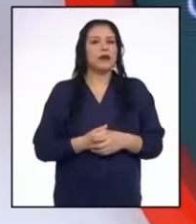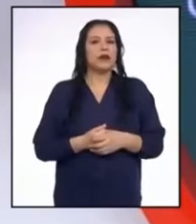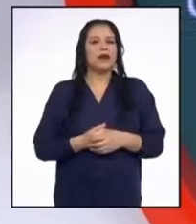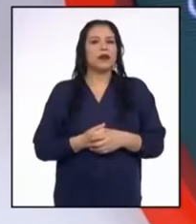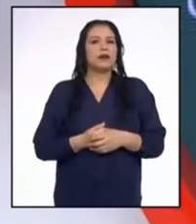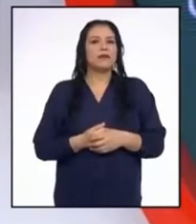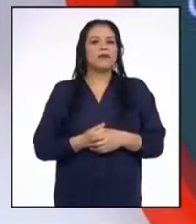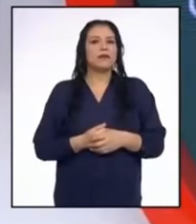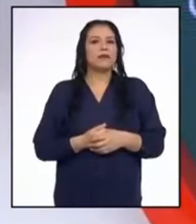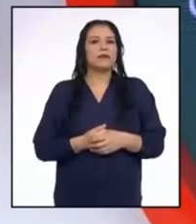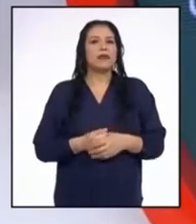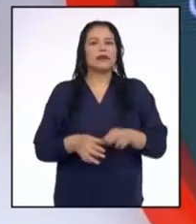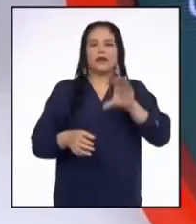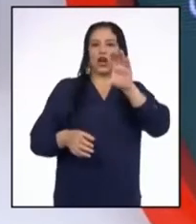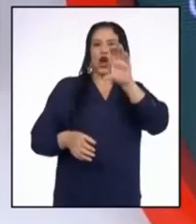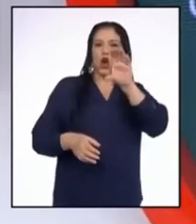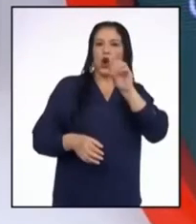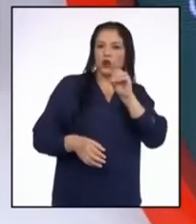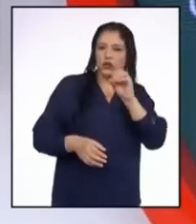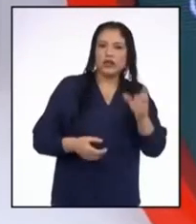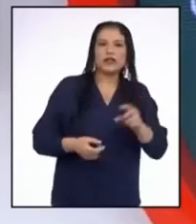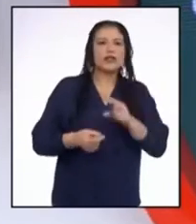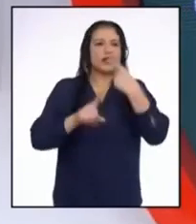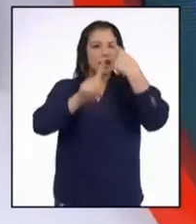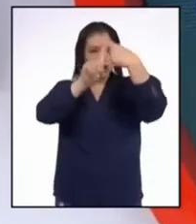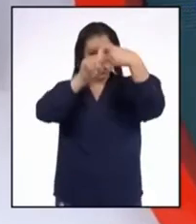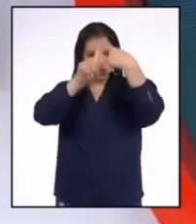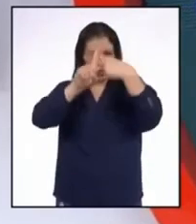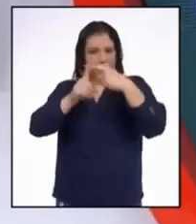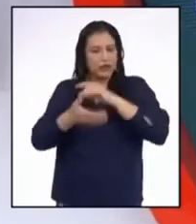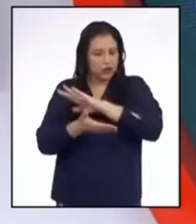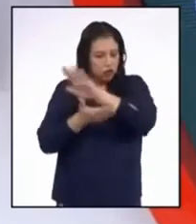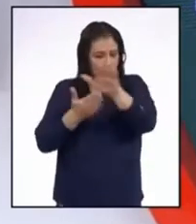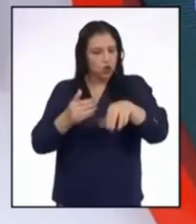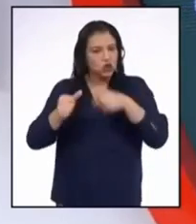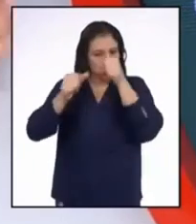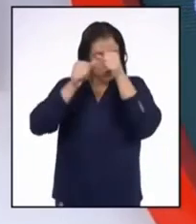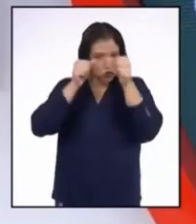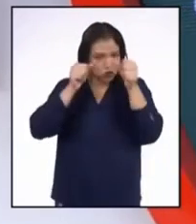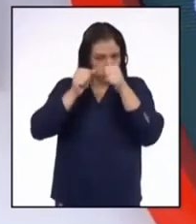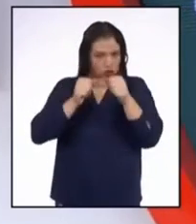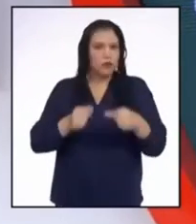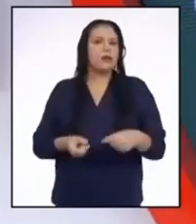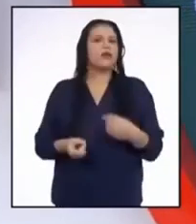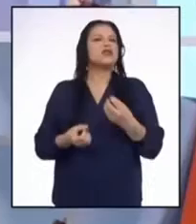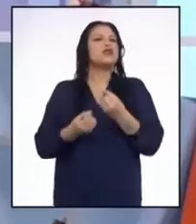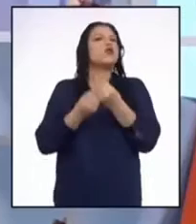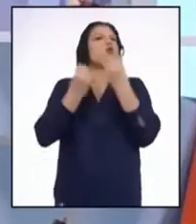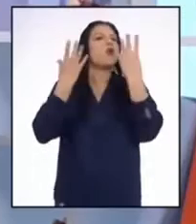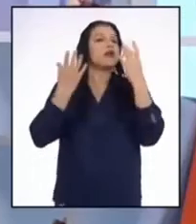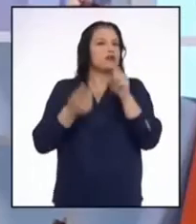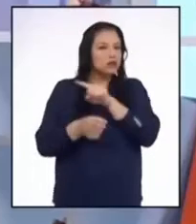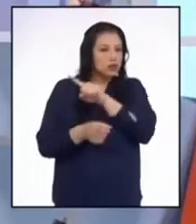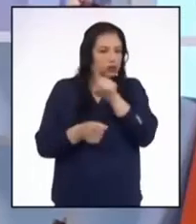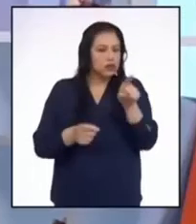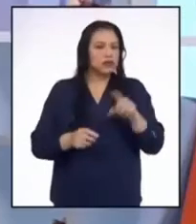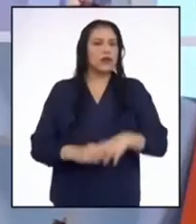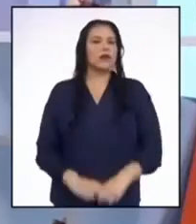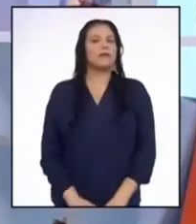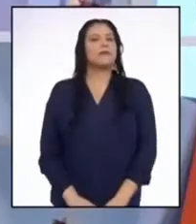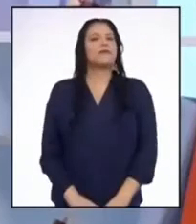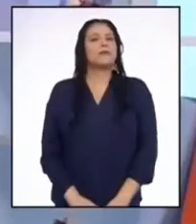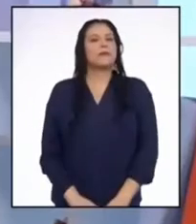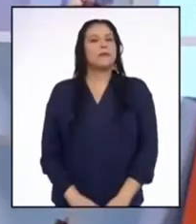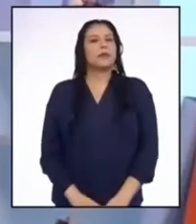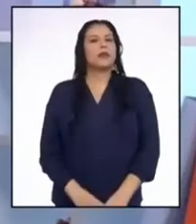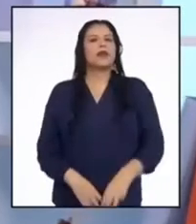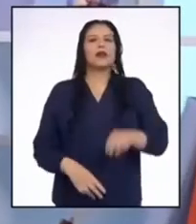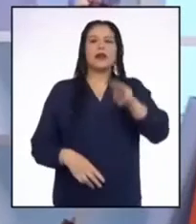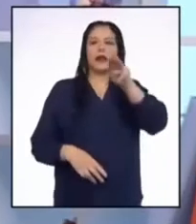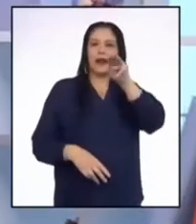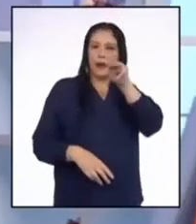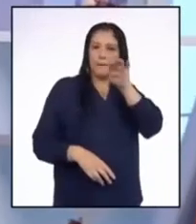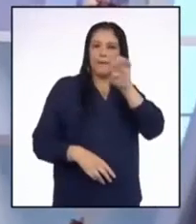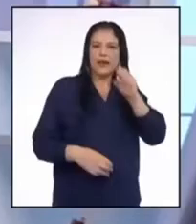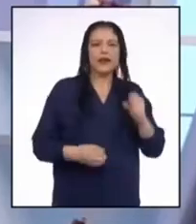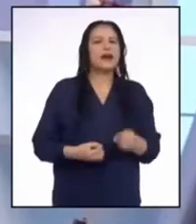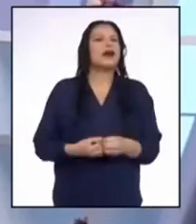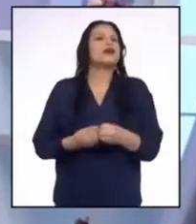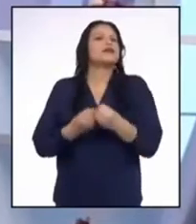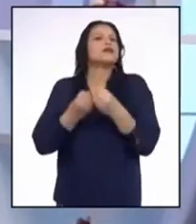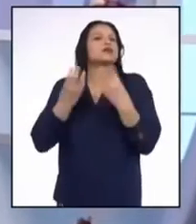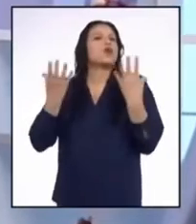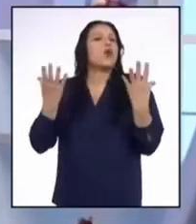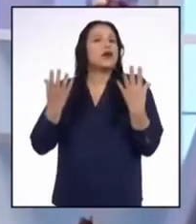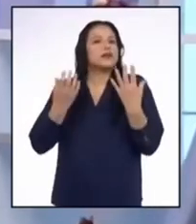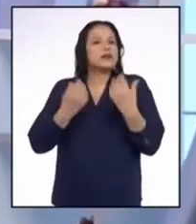cociente entre la suma de todos los datos y el número total de ellos. Mientras tanto, la mediana es el valor